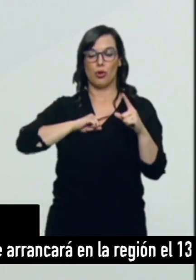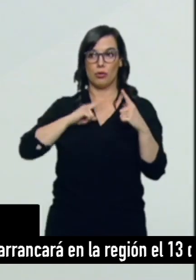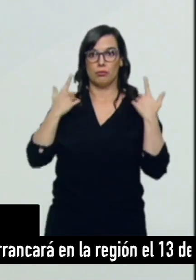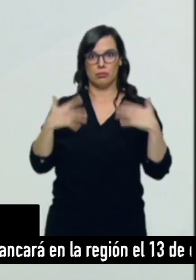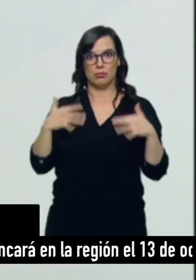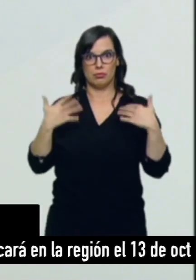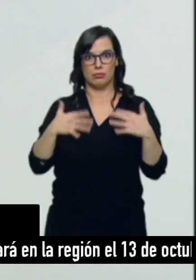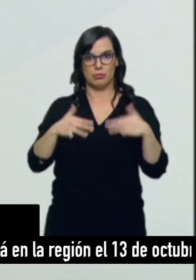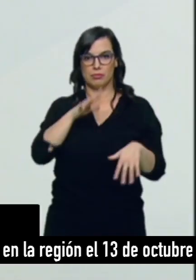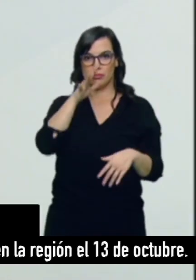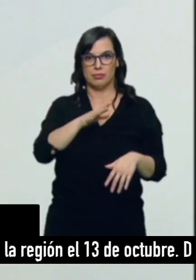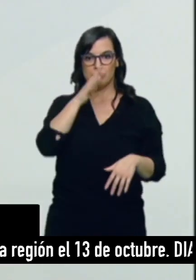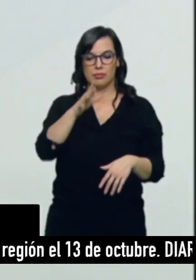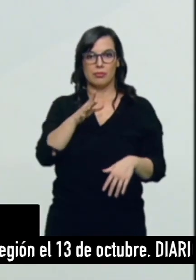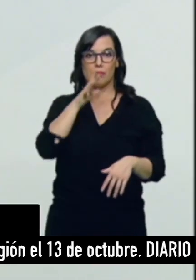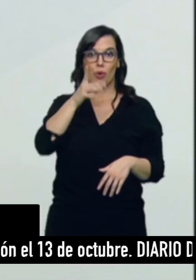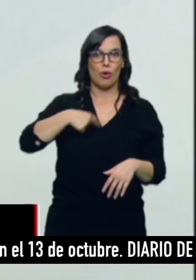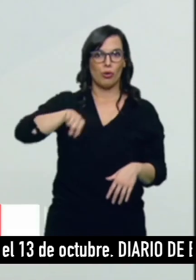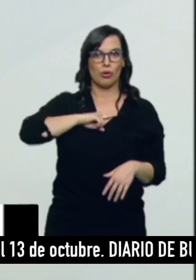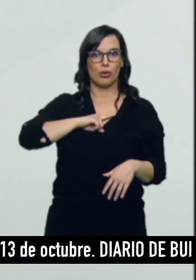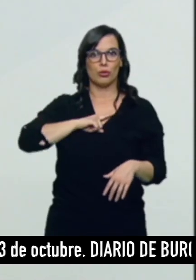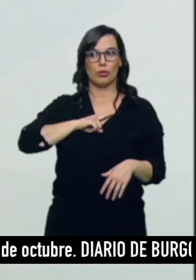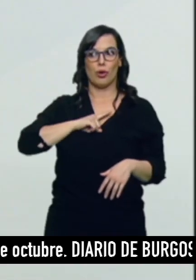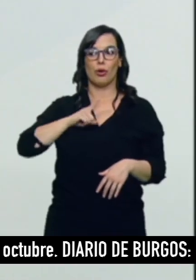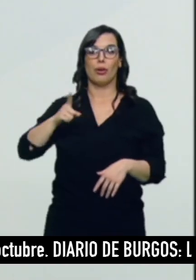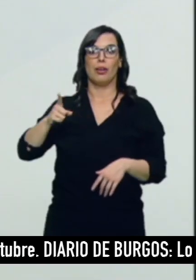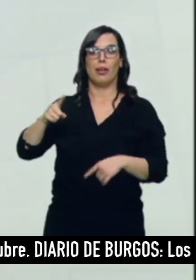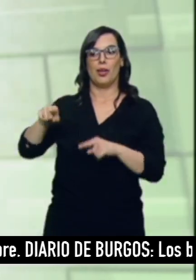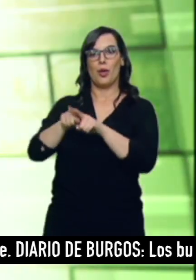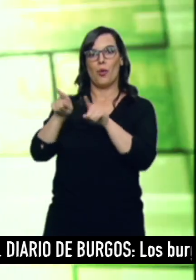liado cuando nos ha llegado un mensaje de Su Majestad el Rey.